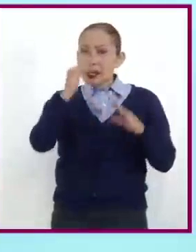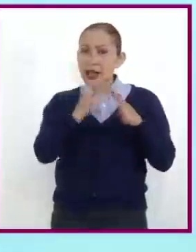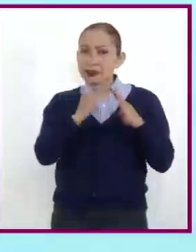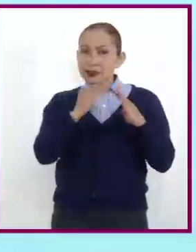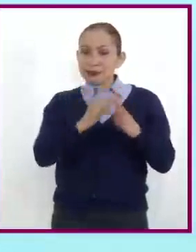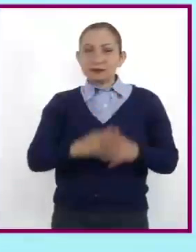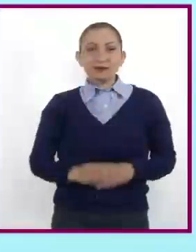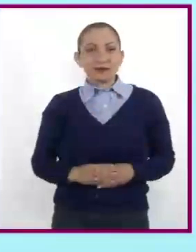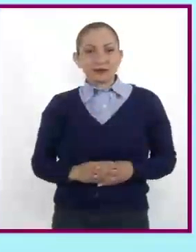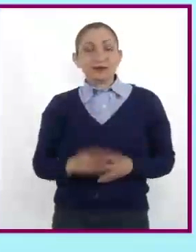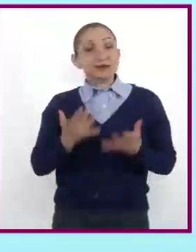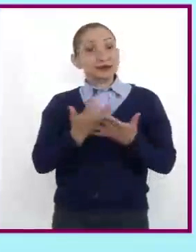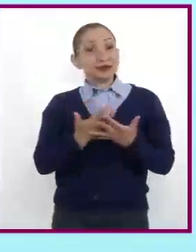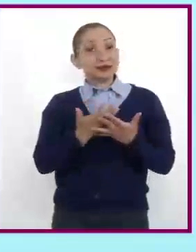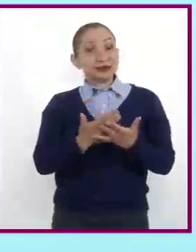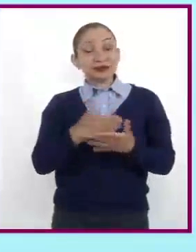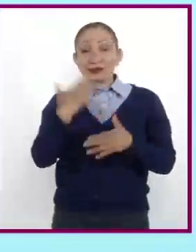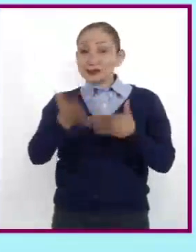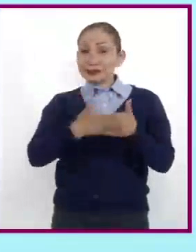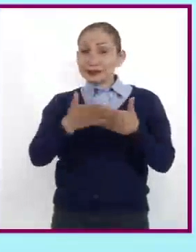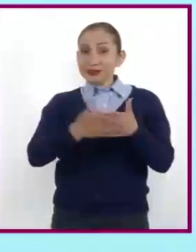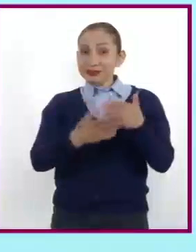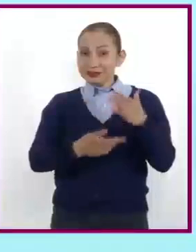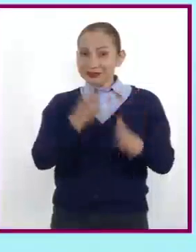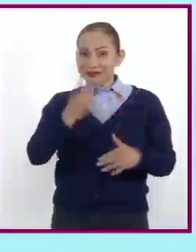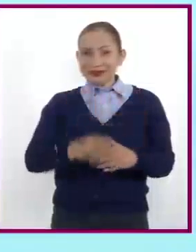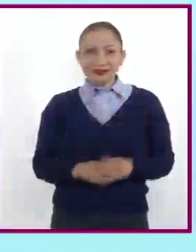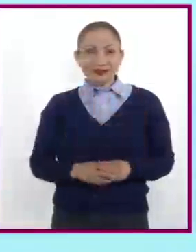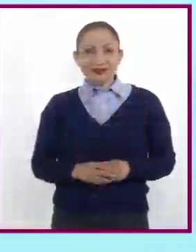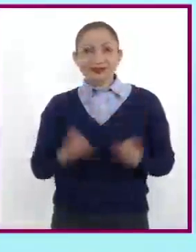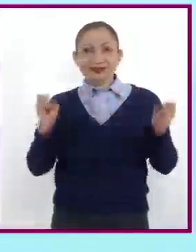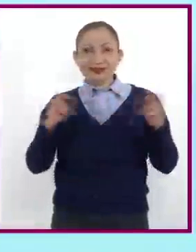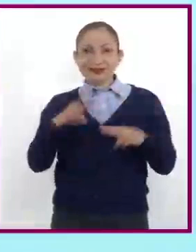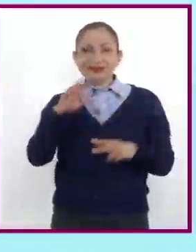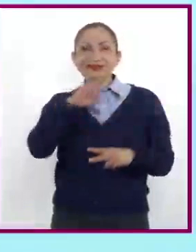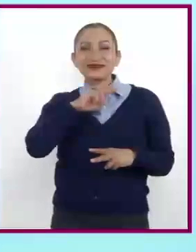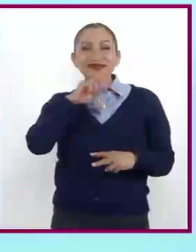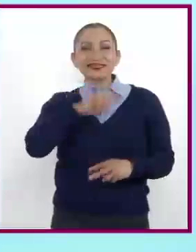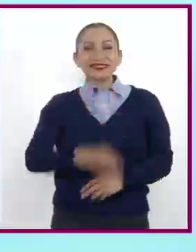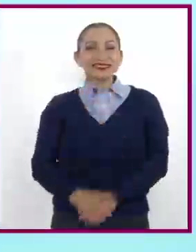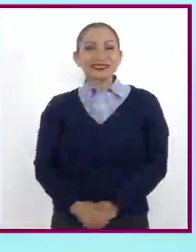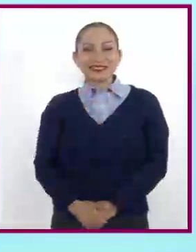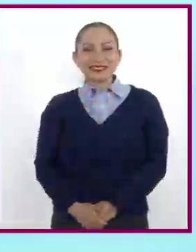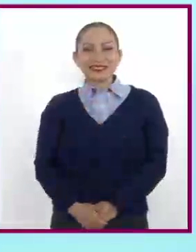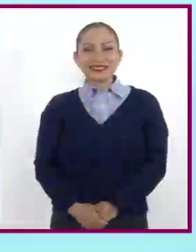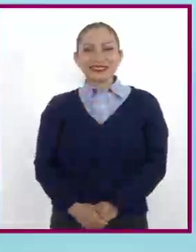en Casa. Los esperamos en la siguiente sesión. ¡Hasta pronto!